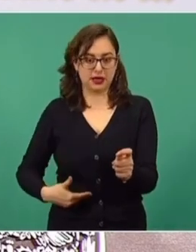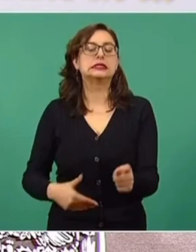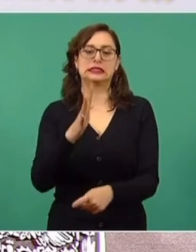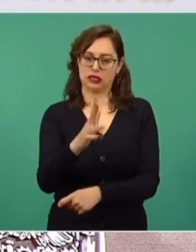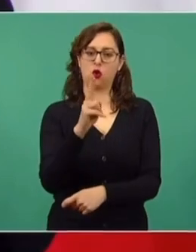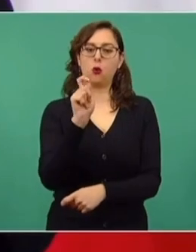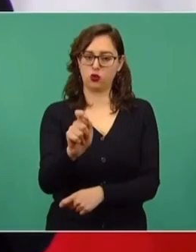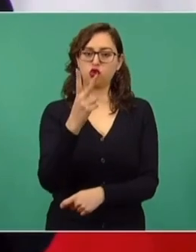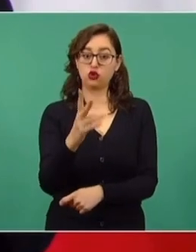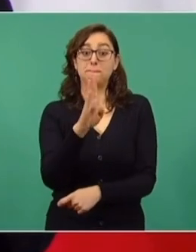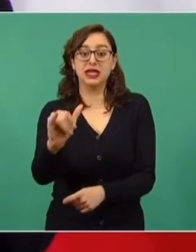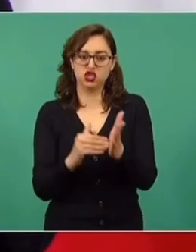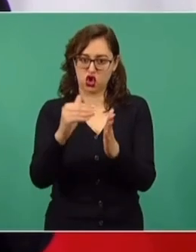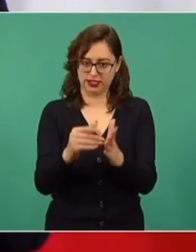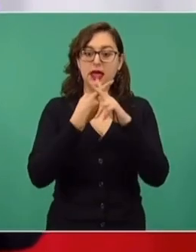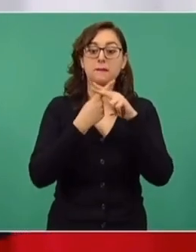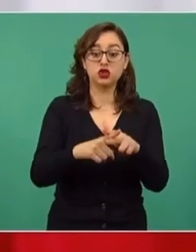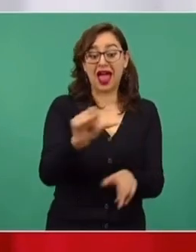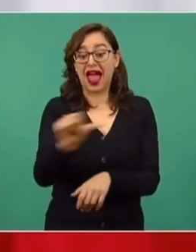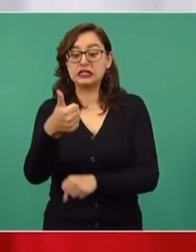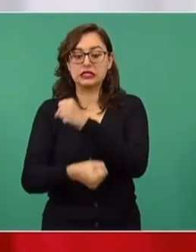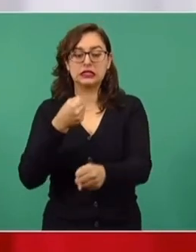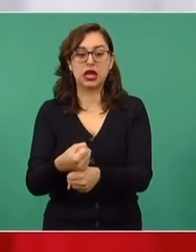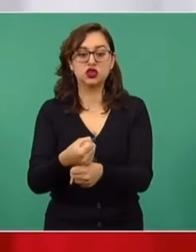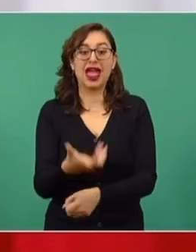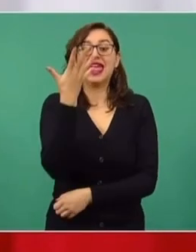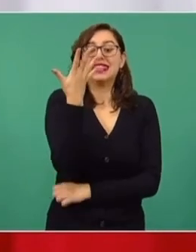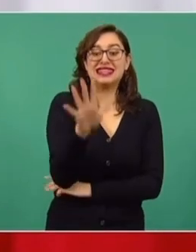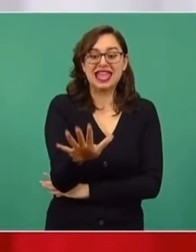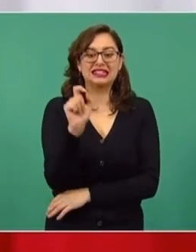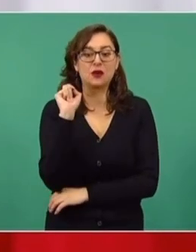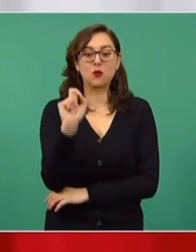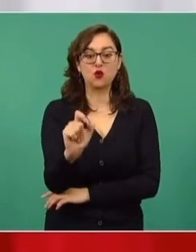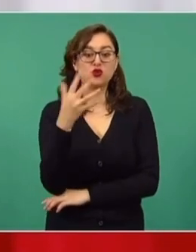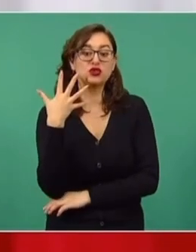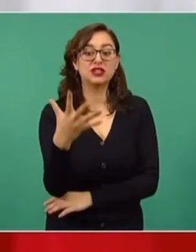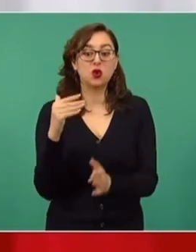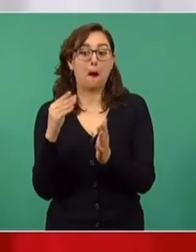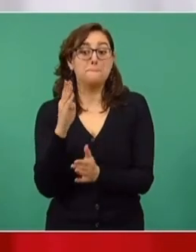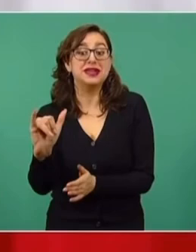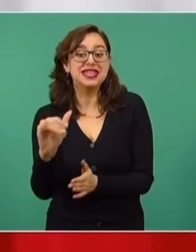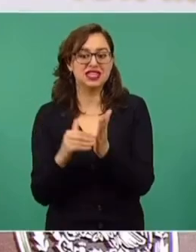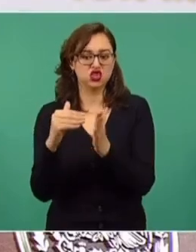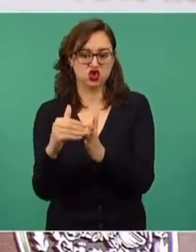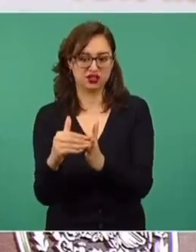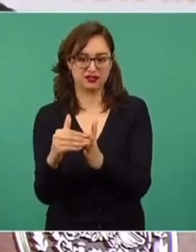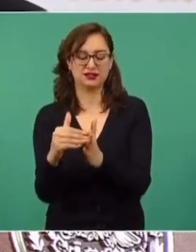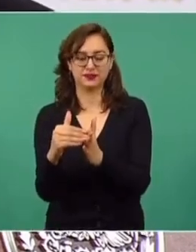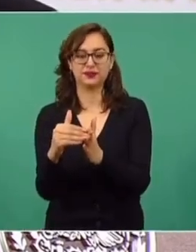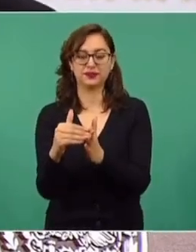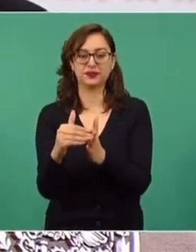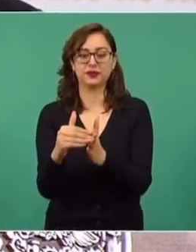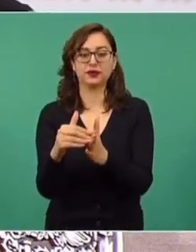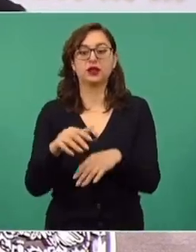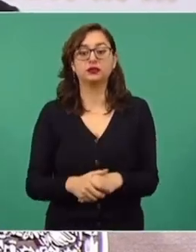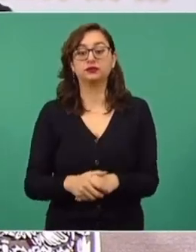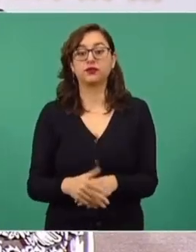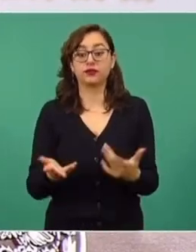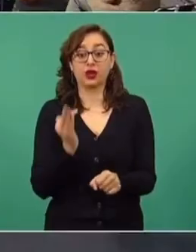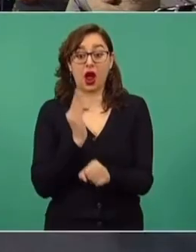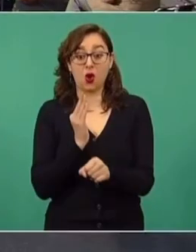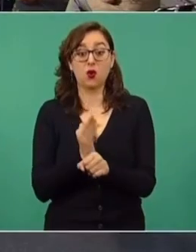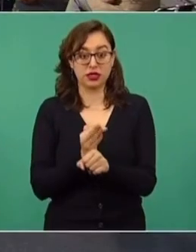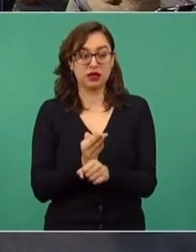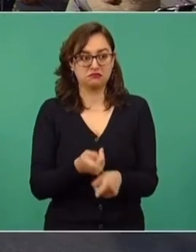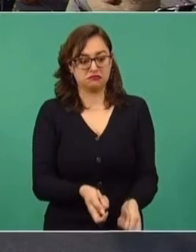5.2 billones y la dejó en 10.5 millones nosotros nosotros están 12 ó 13 billones